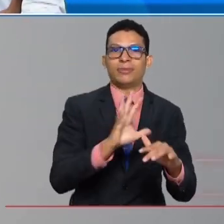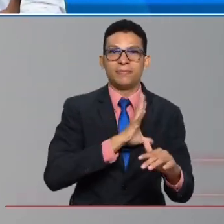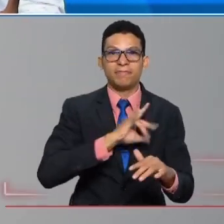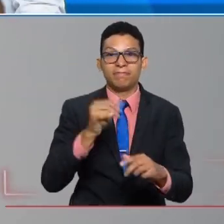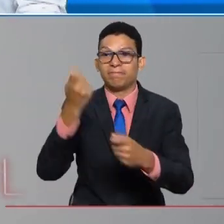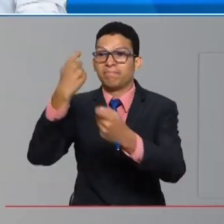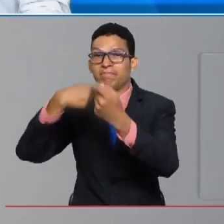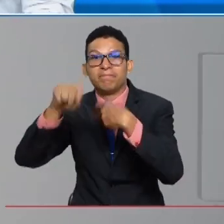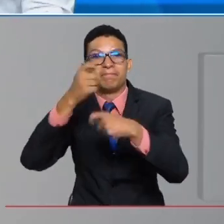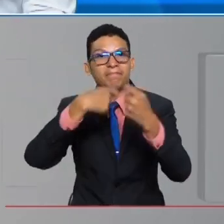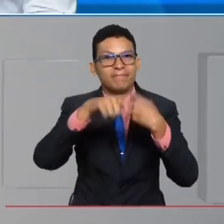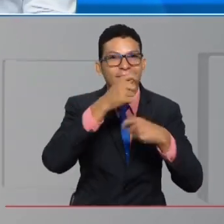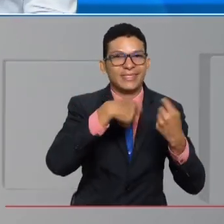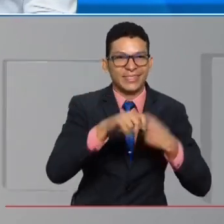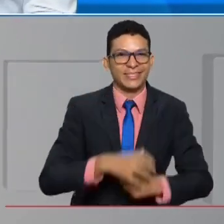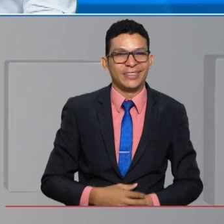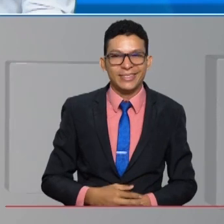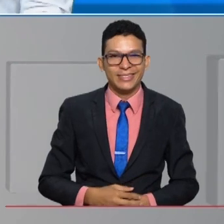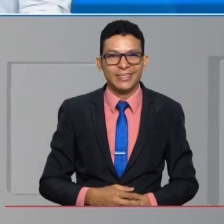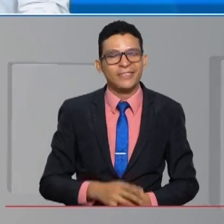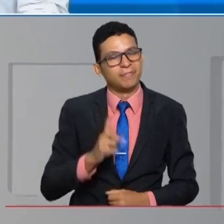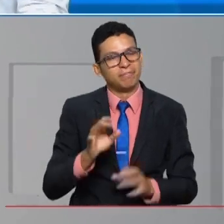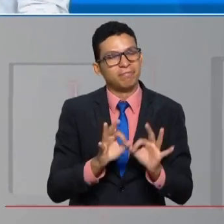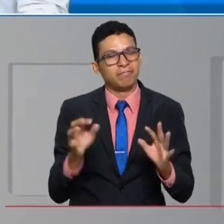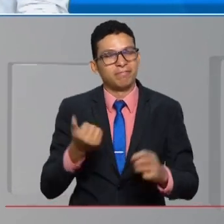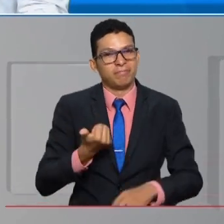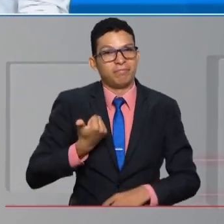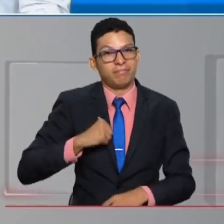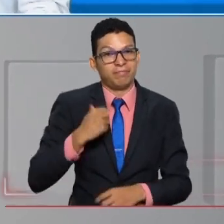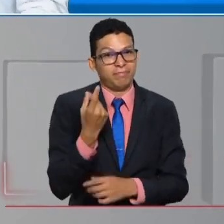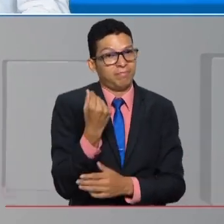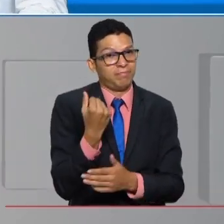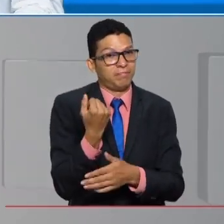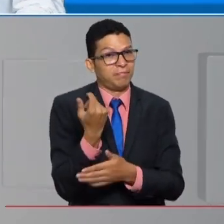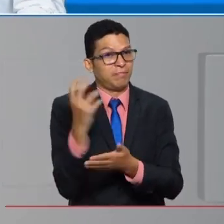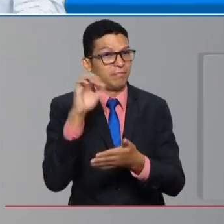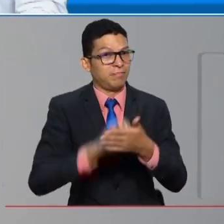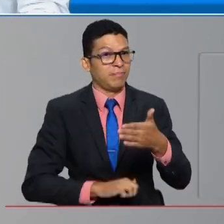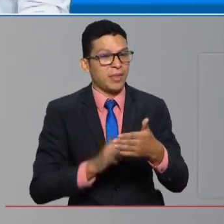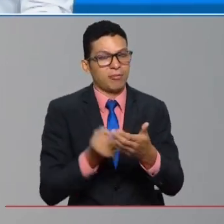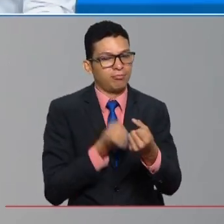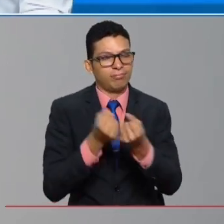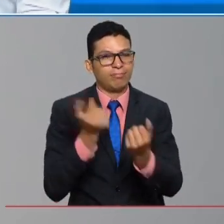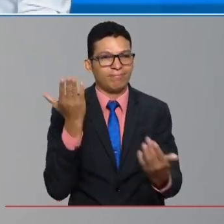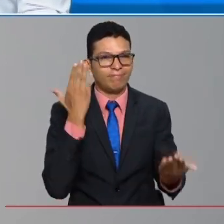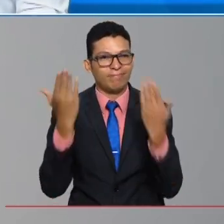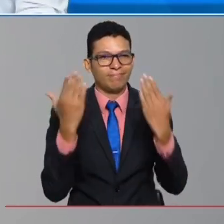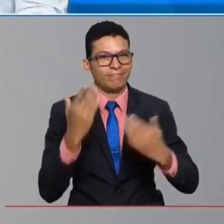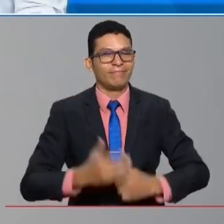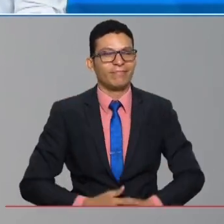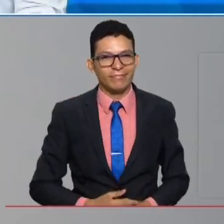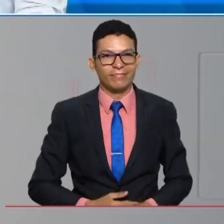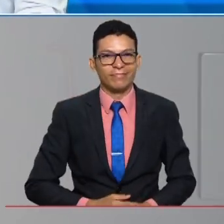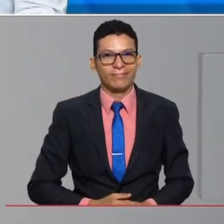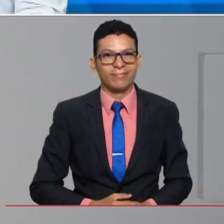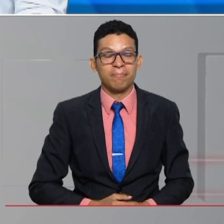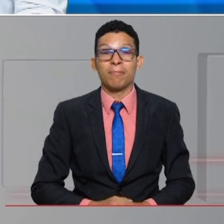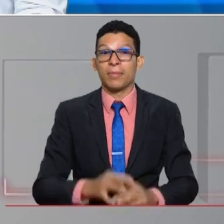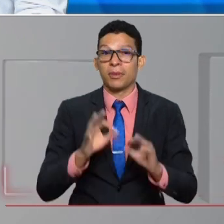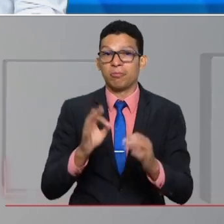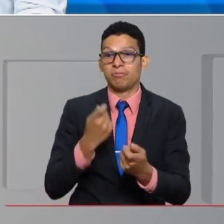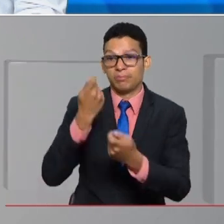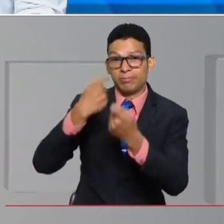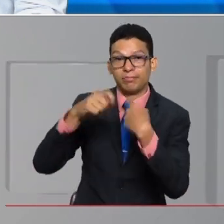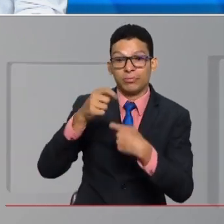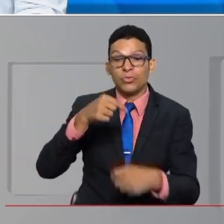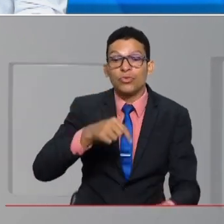comercializar sus cosechas. Una gran oportunidad para aprovechar los precios y apoyar a nuestros campesinos. Sí, Camila, el mercado empezará en